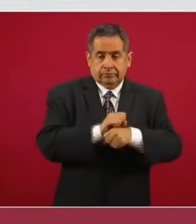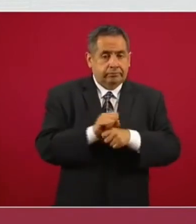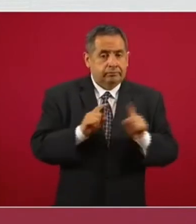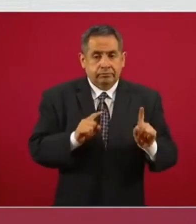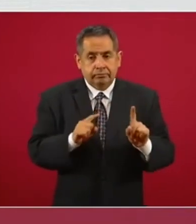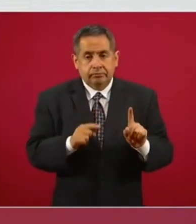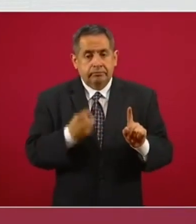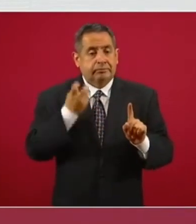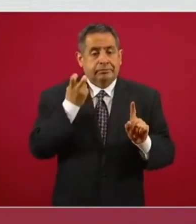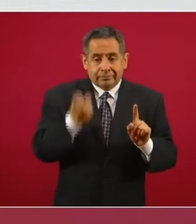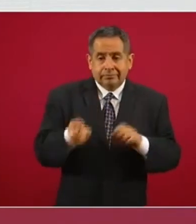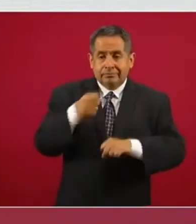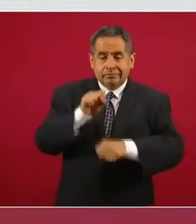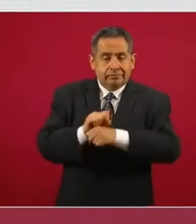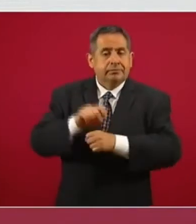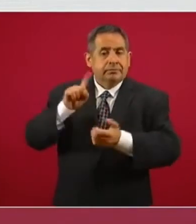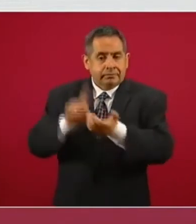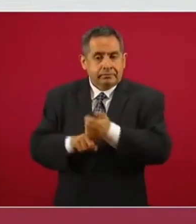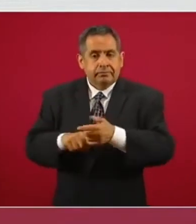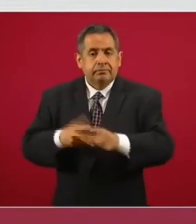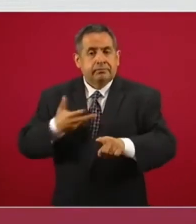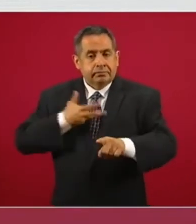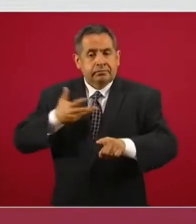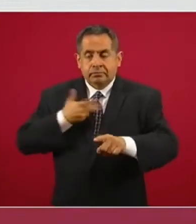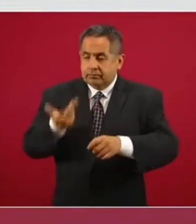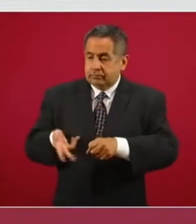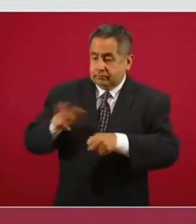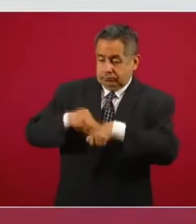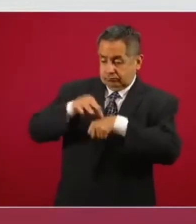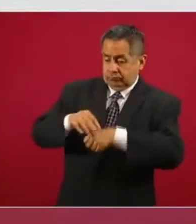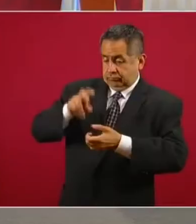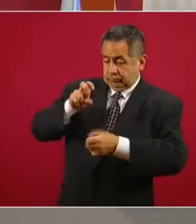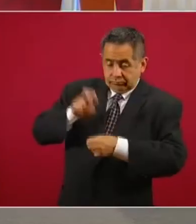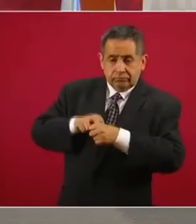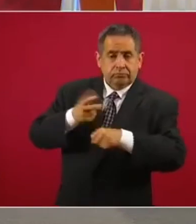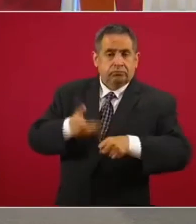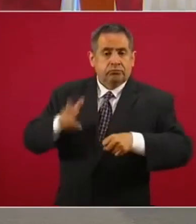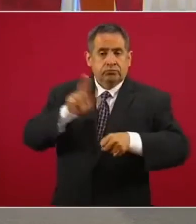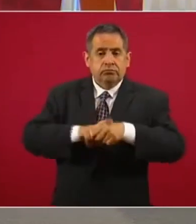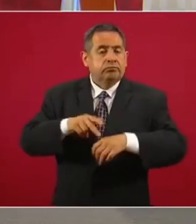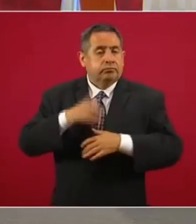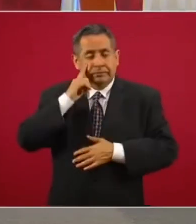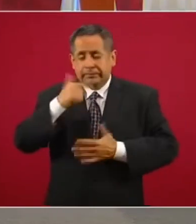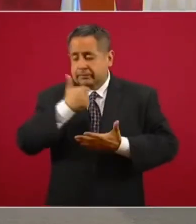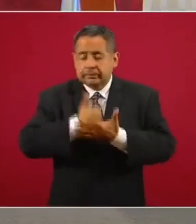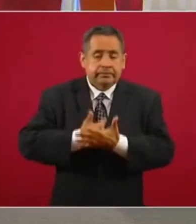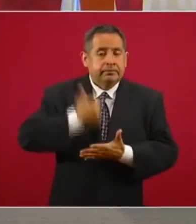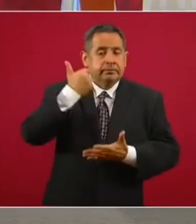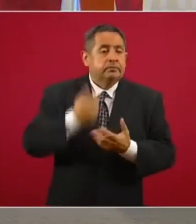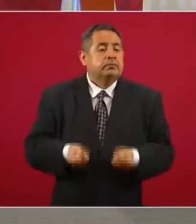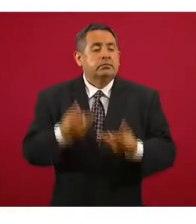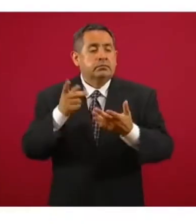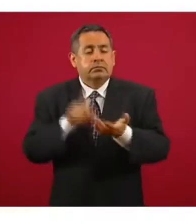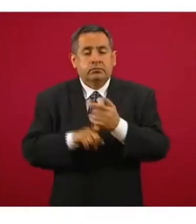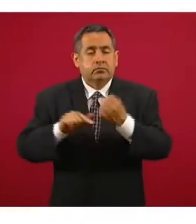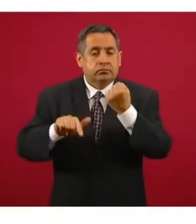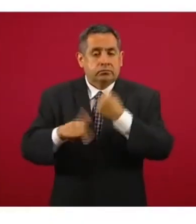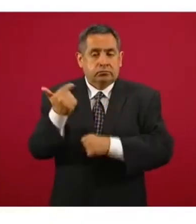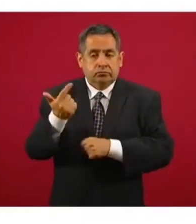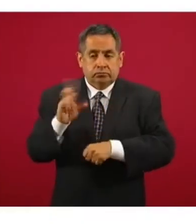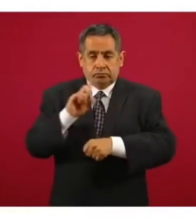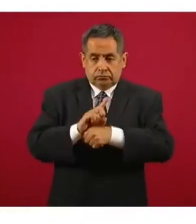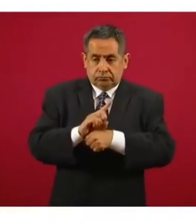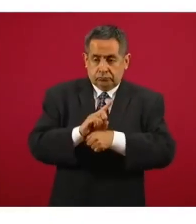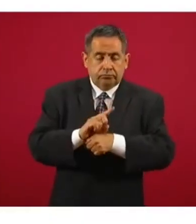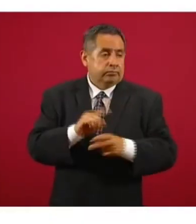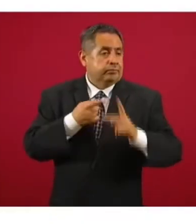casos que en esa semana estaban presentes en el hospital. Los casos graves hospitalizados tienen un promedio de 12 días desde